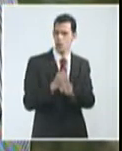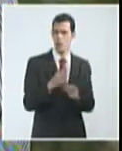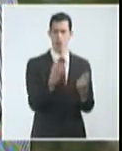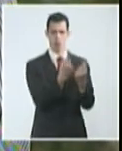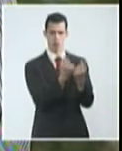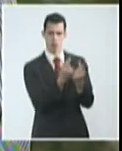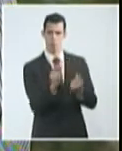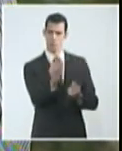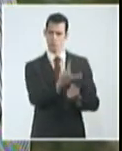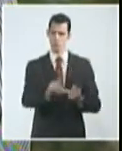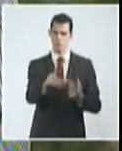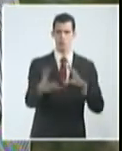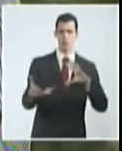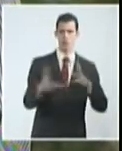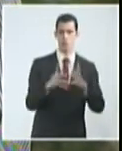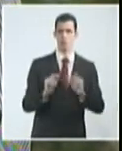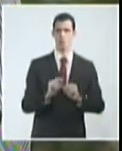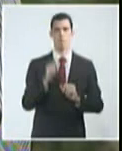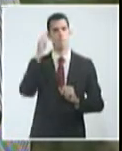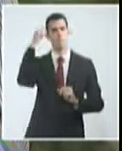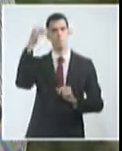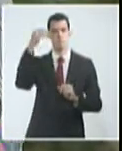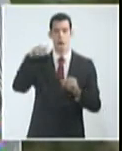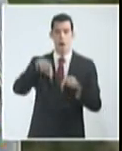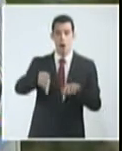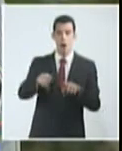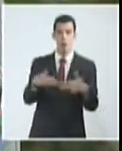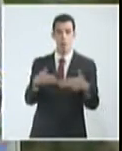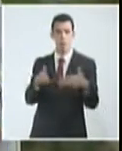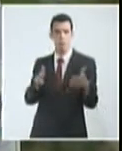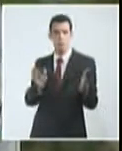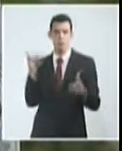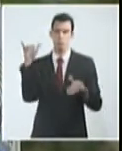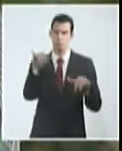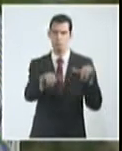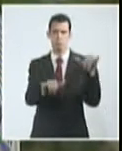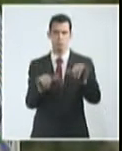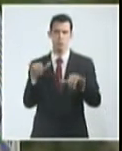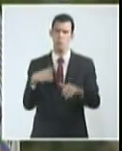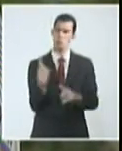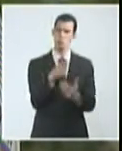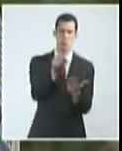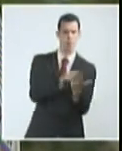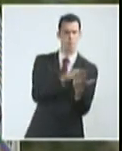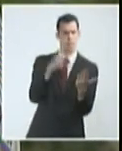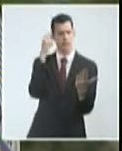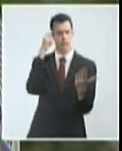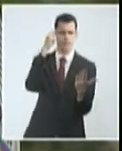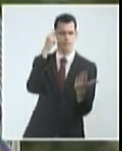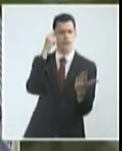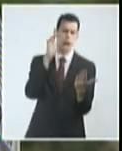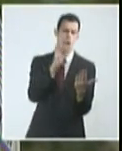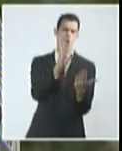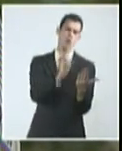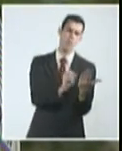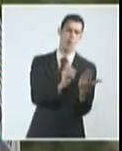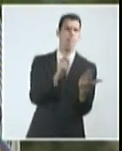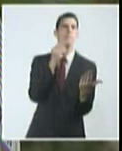turistas que incluso lo que habíamos pronosticado inicialmente en medio de esta